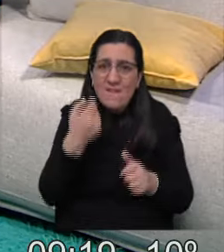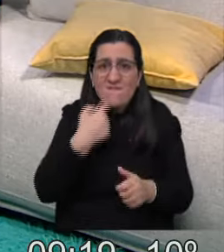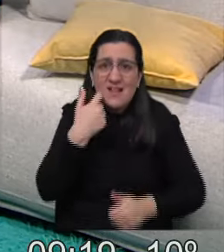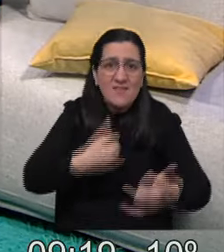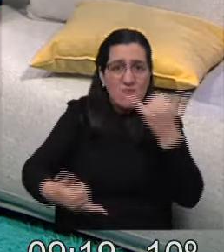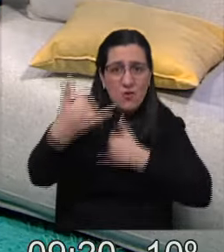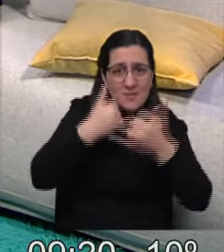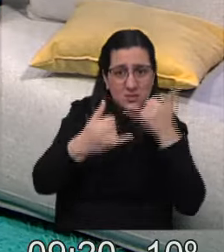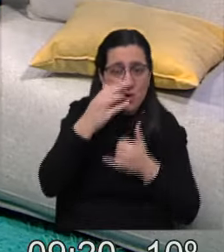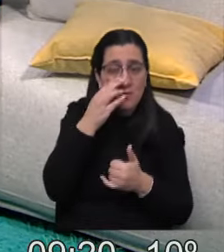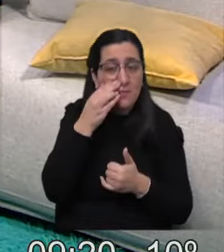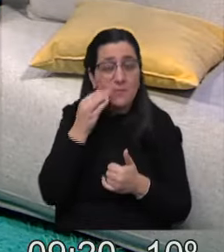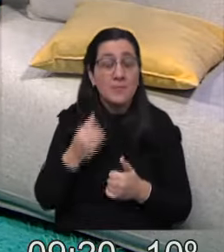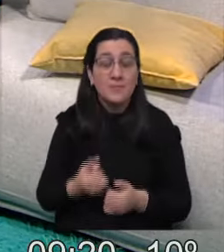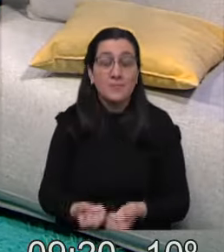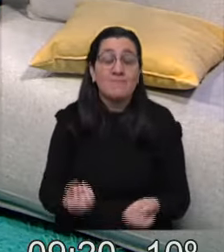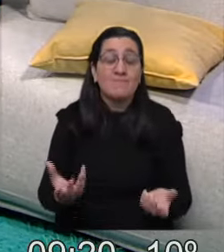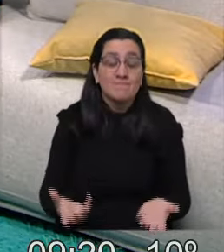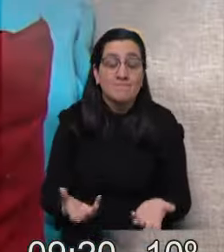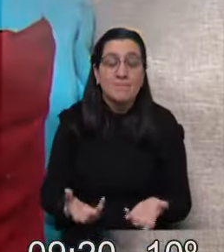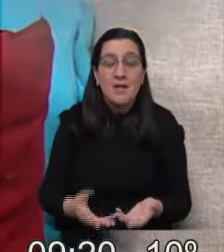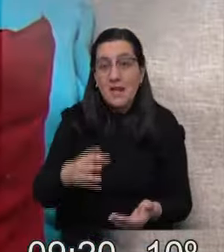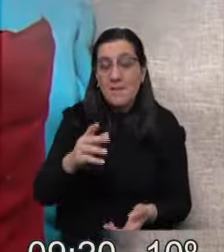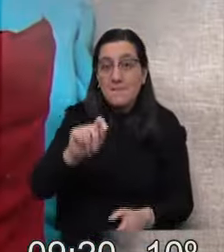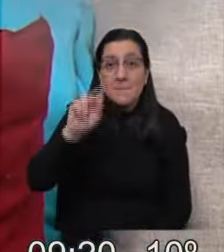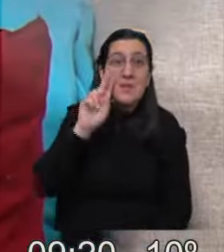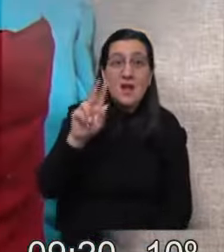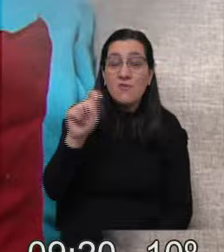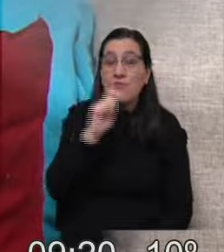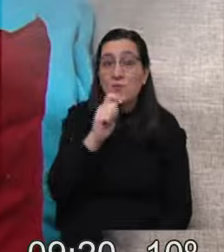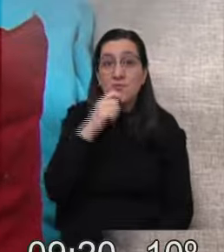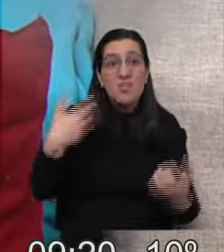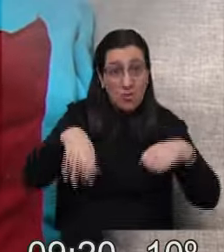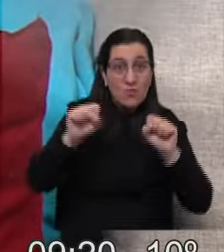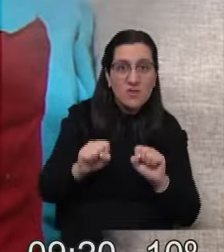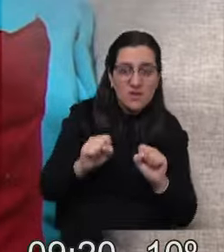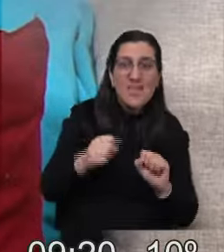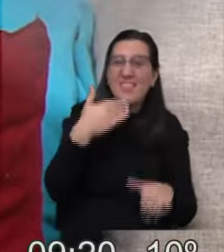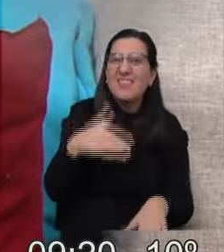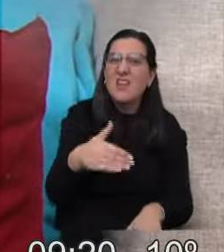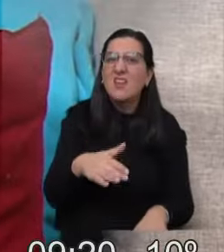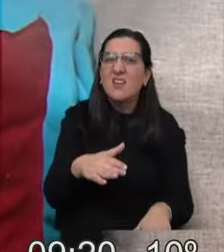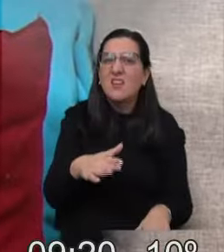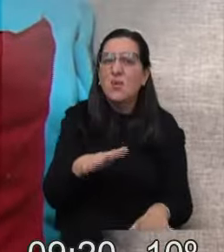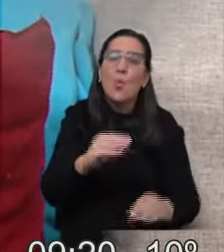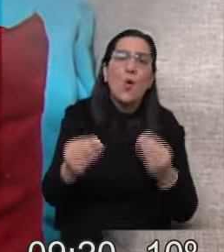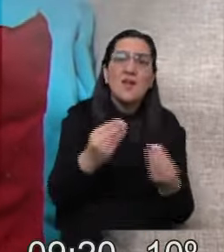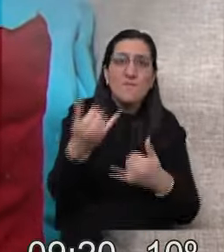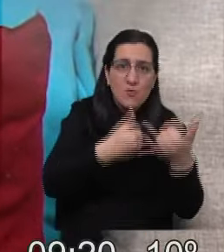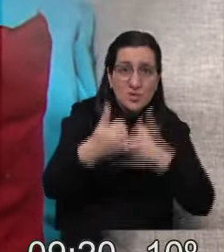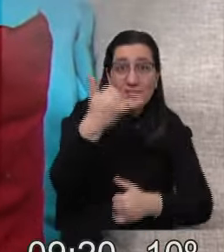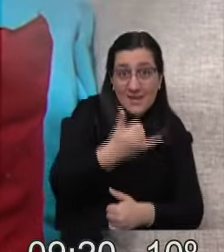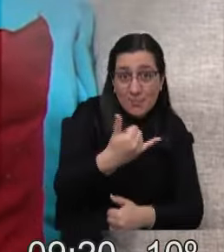no está capacitada para el sentido común, para aprender el informativo y descubrir qué, qué información tenemos y